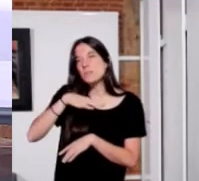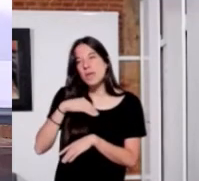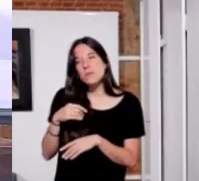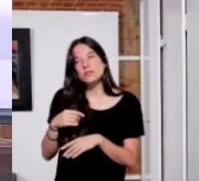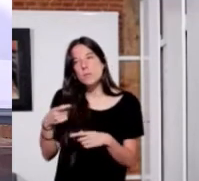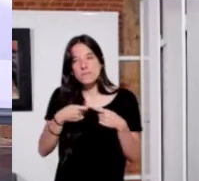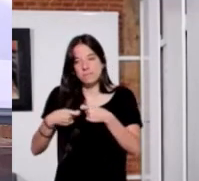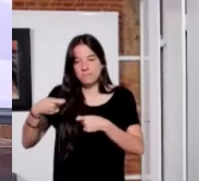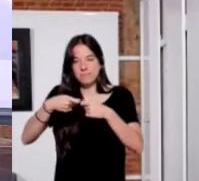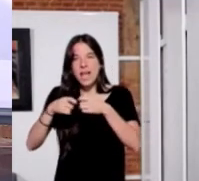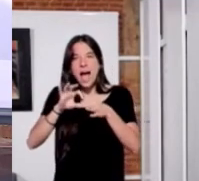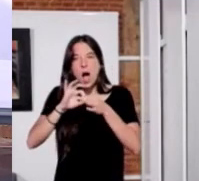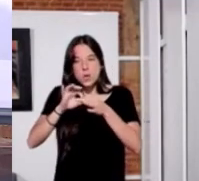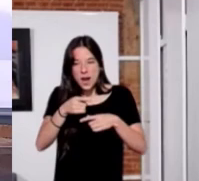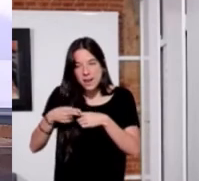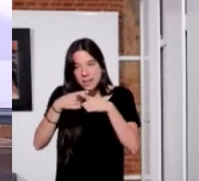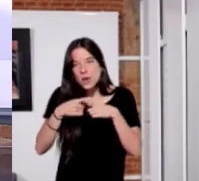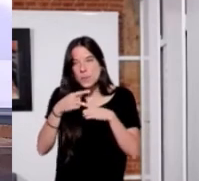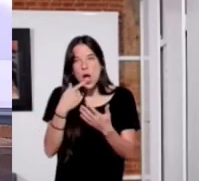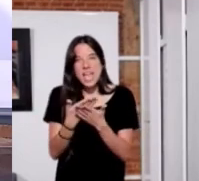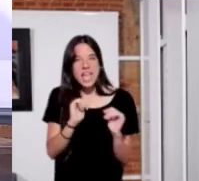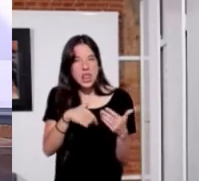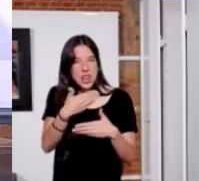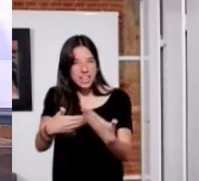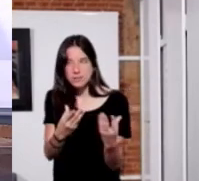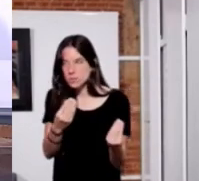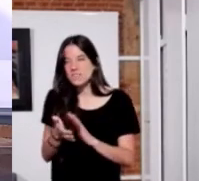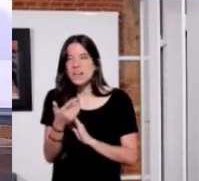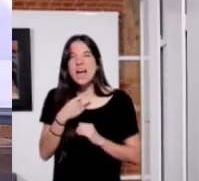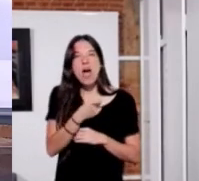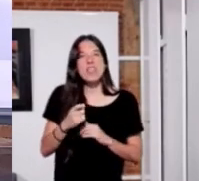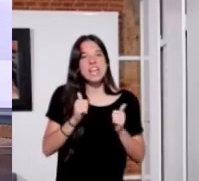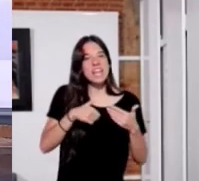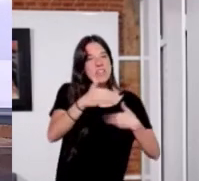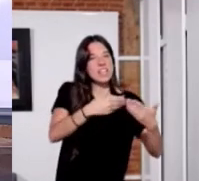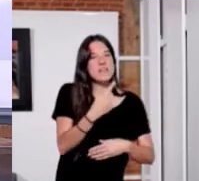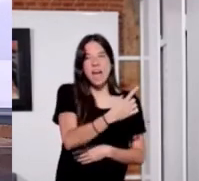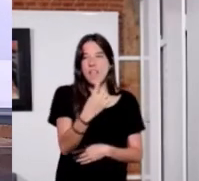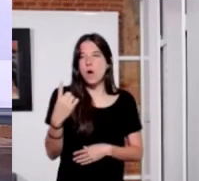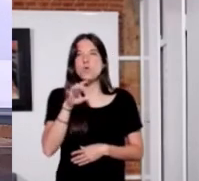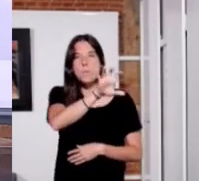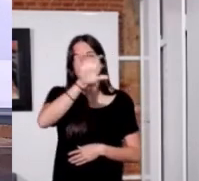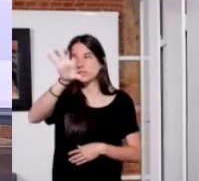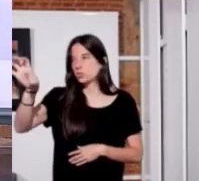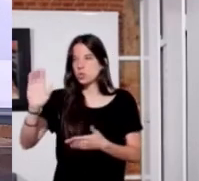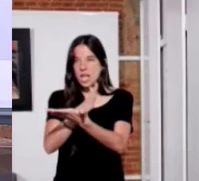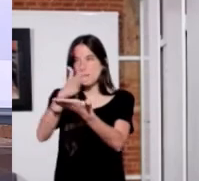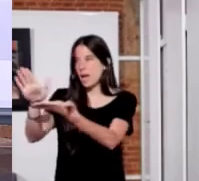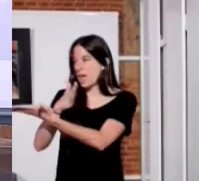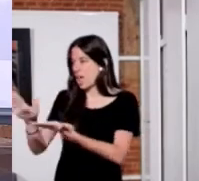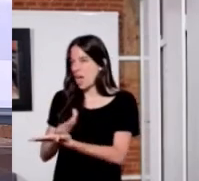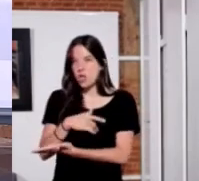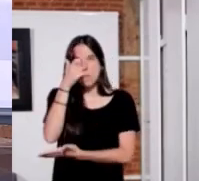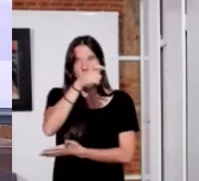tipo de iniciativas y no que haya 100 iniciativas cada uno en su pueblo, perdonadme, desde un provincianismo, sino que